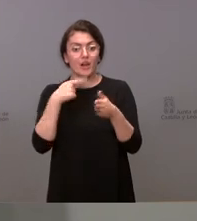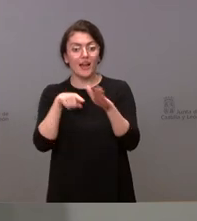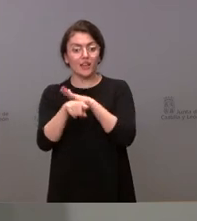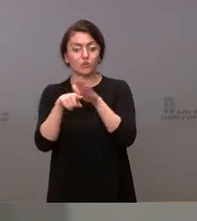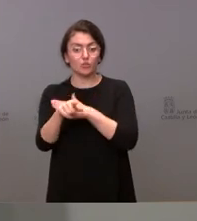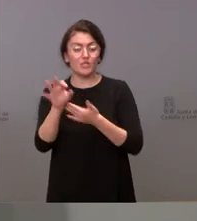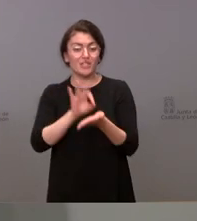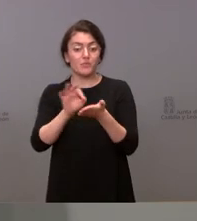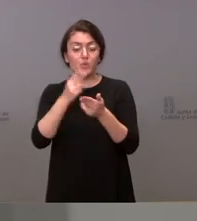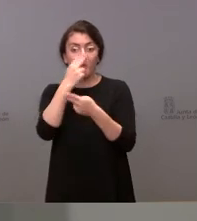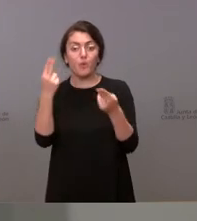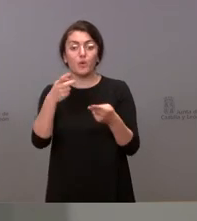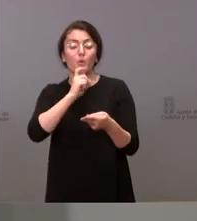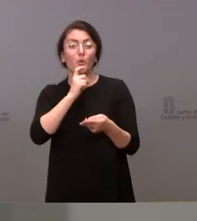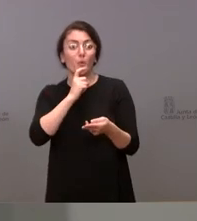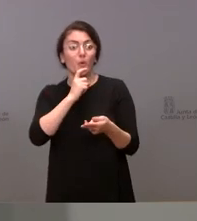público.